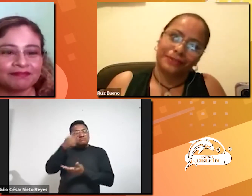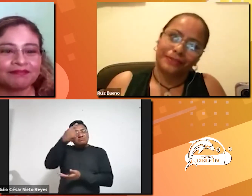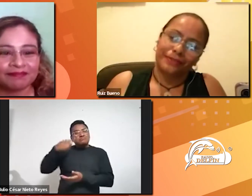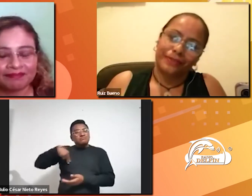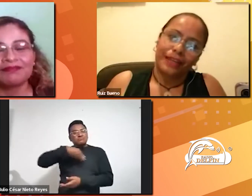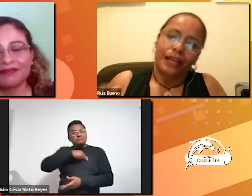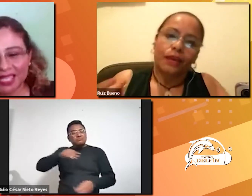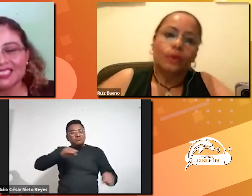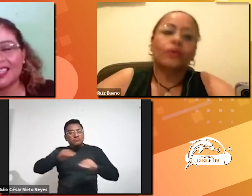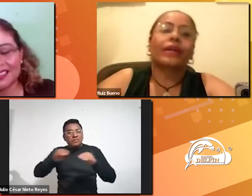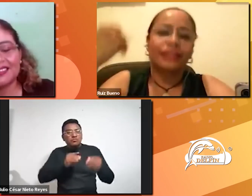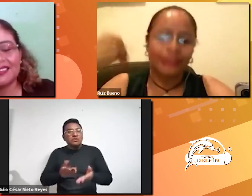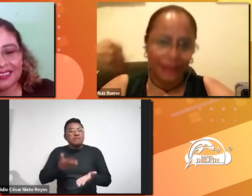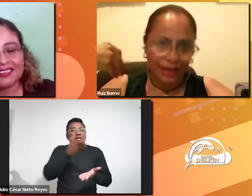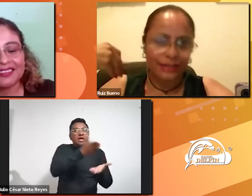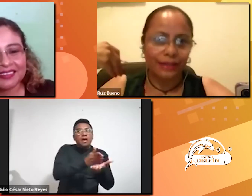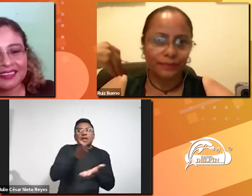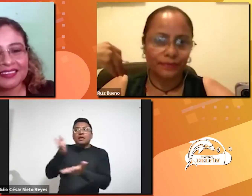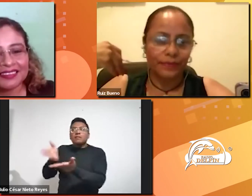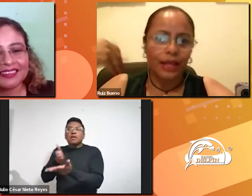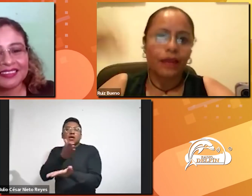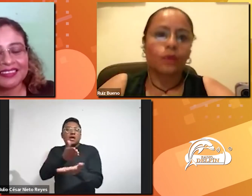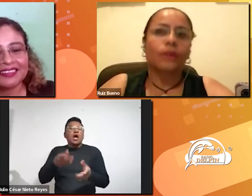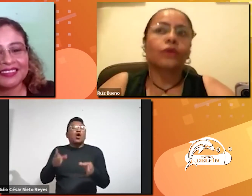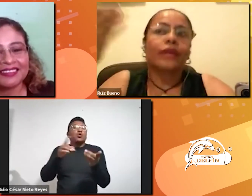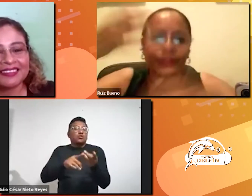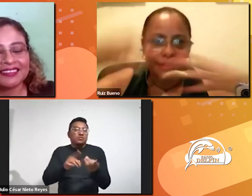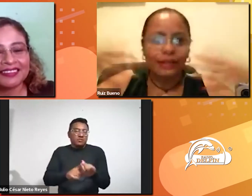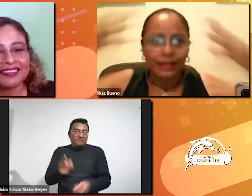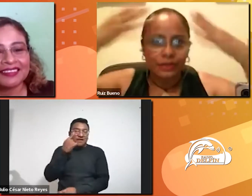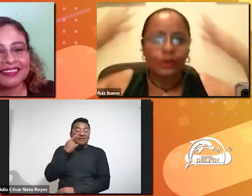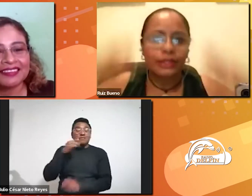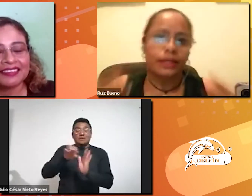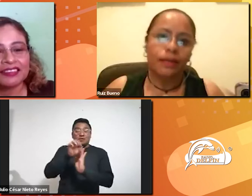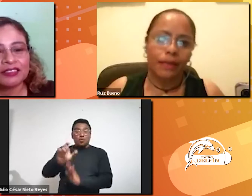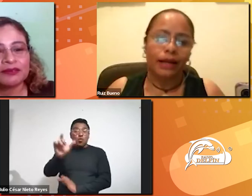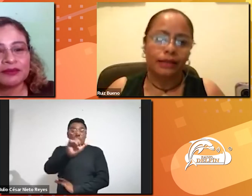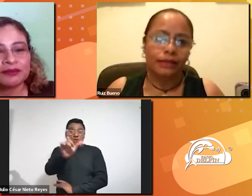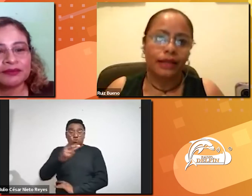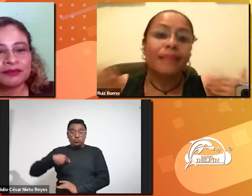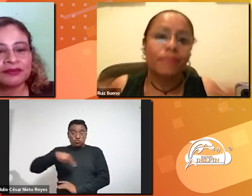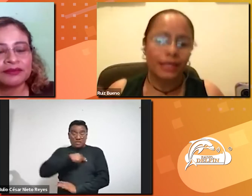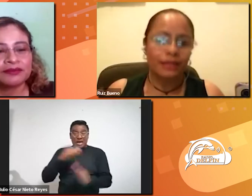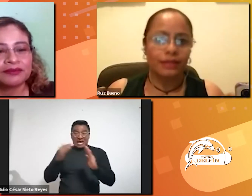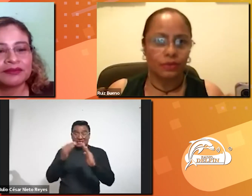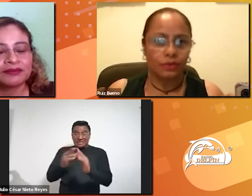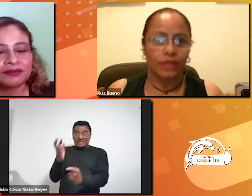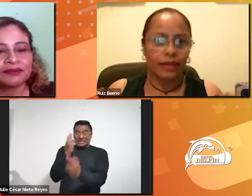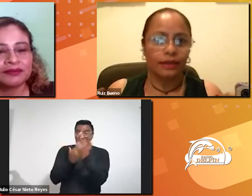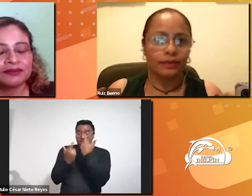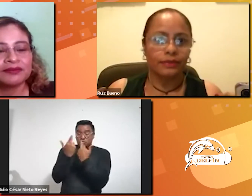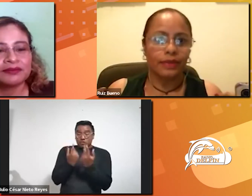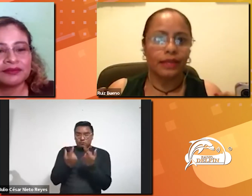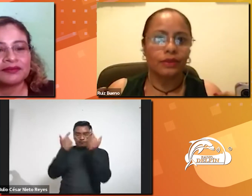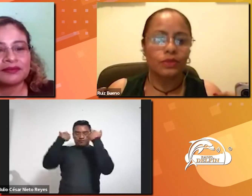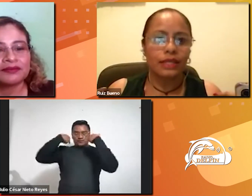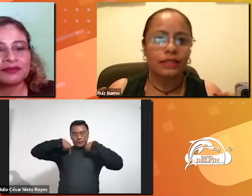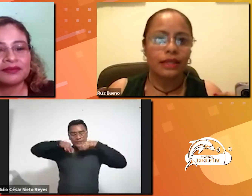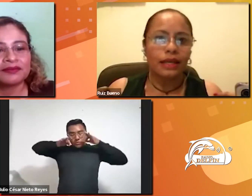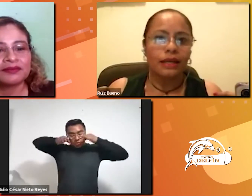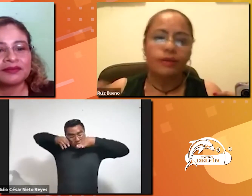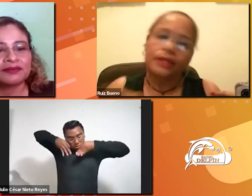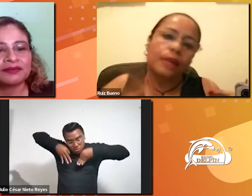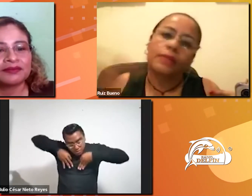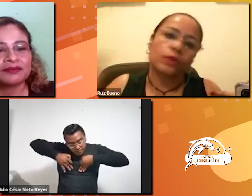escucharnos. Cuando regresas a casa, cuando regresas a esto que se llama casa y te empiezas a escuchar,